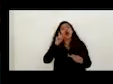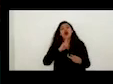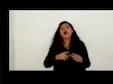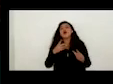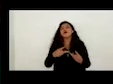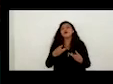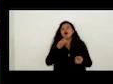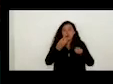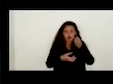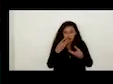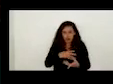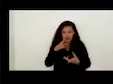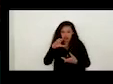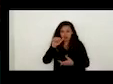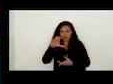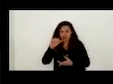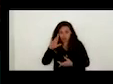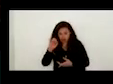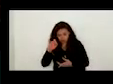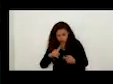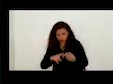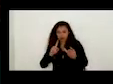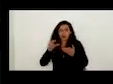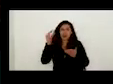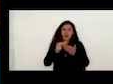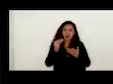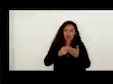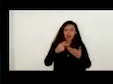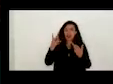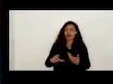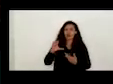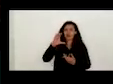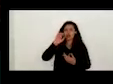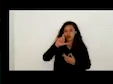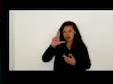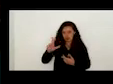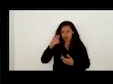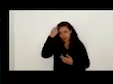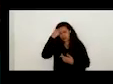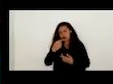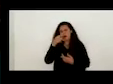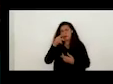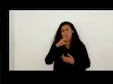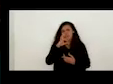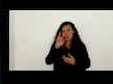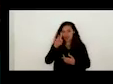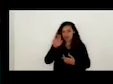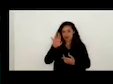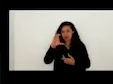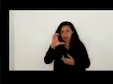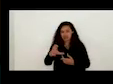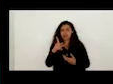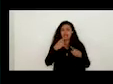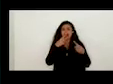ácido fólico, hierro, calcio y vitamina C, la dieta tendría que ser lo más variada posible, si es